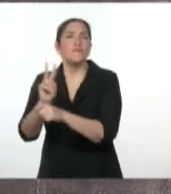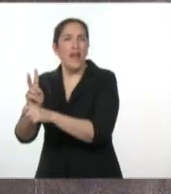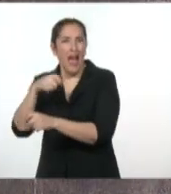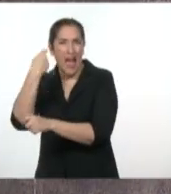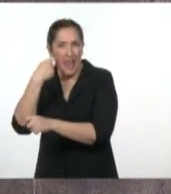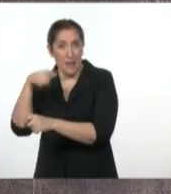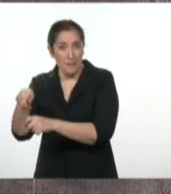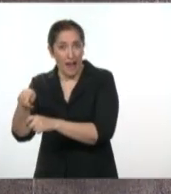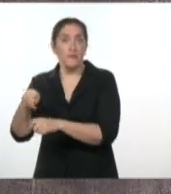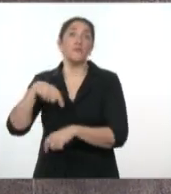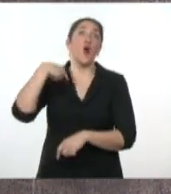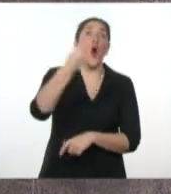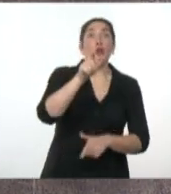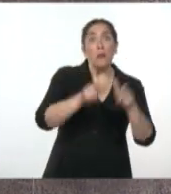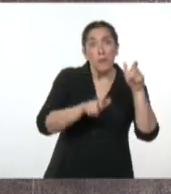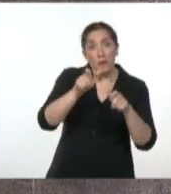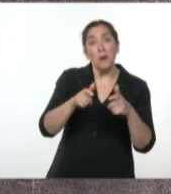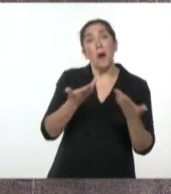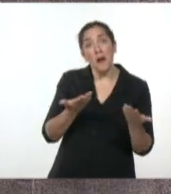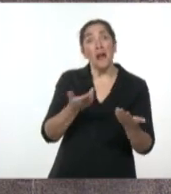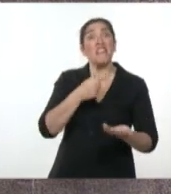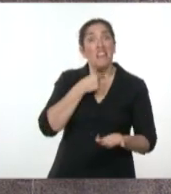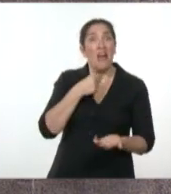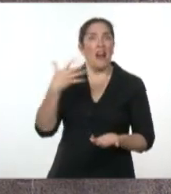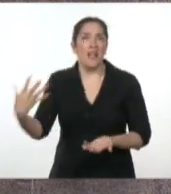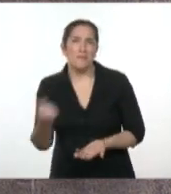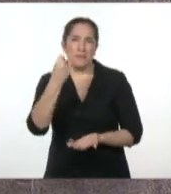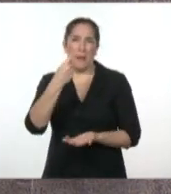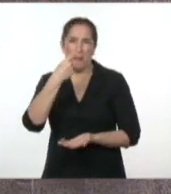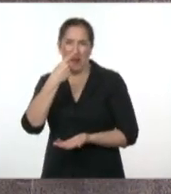allí los puedan adoptar los que quieran. Muy bien.